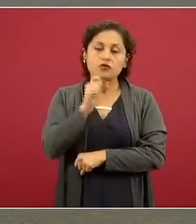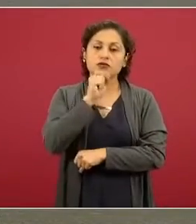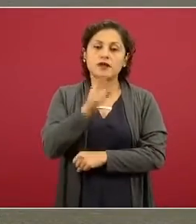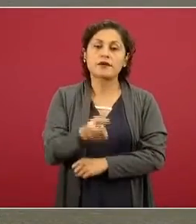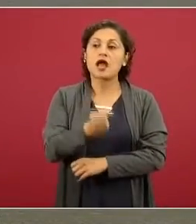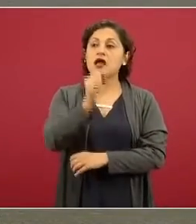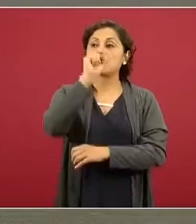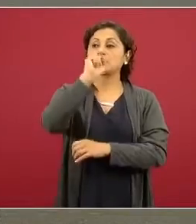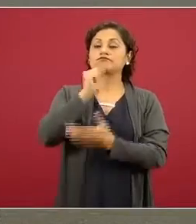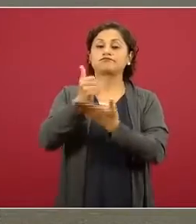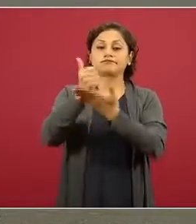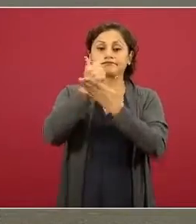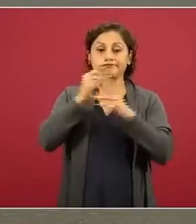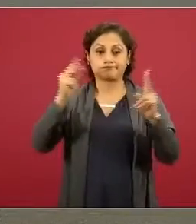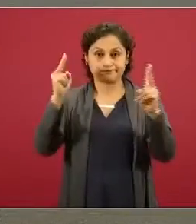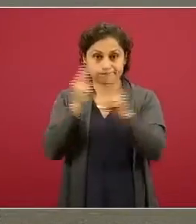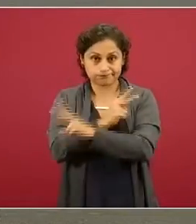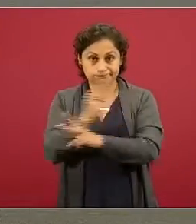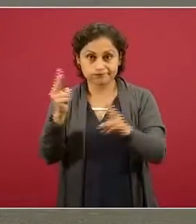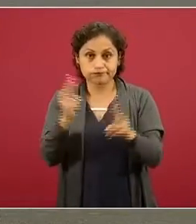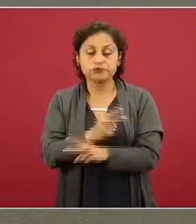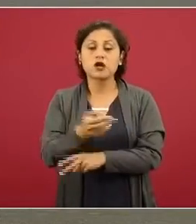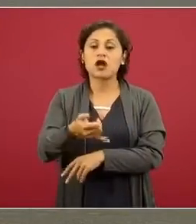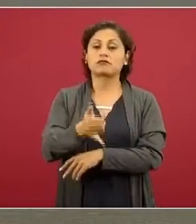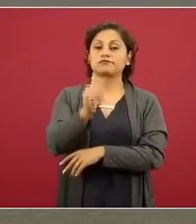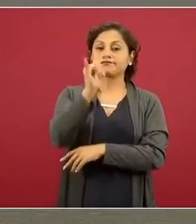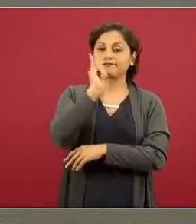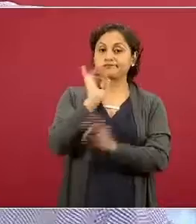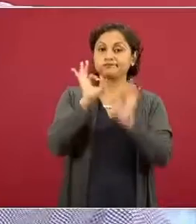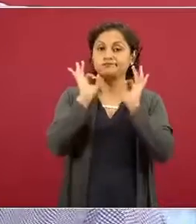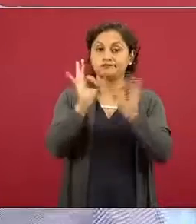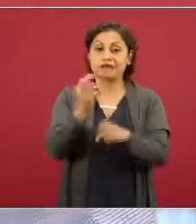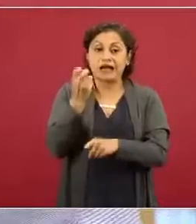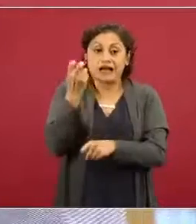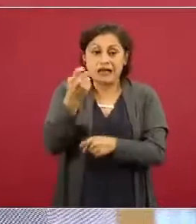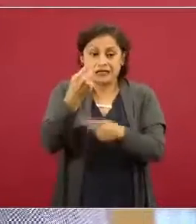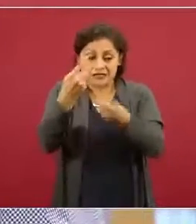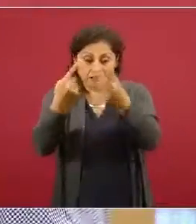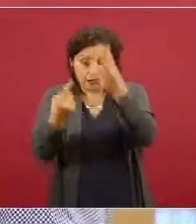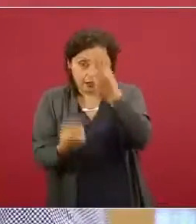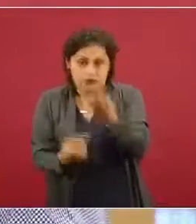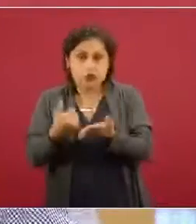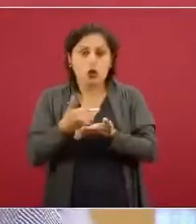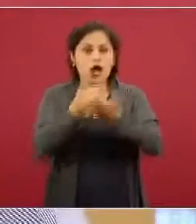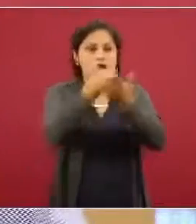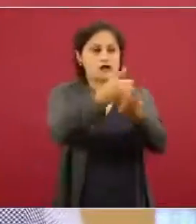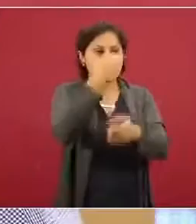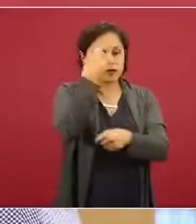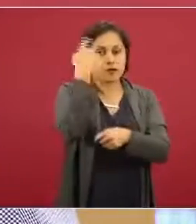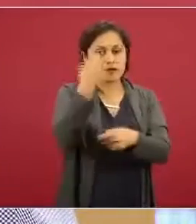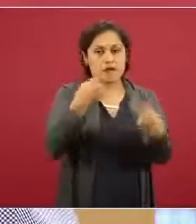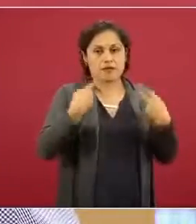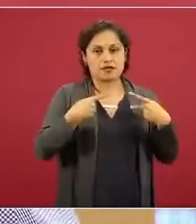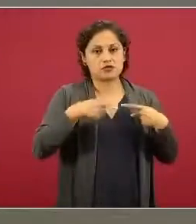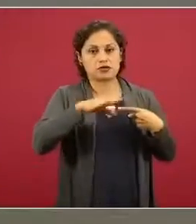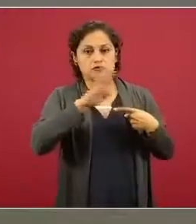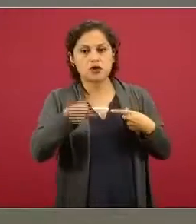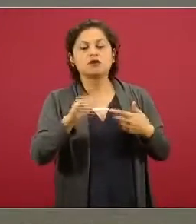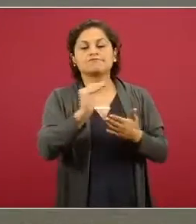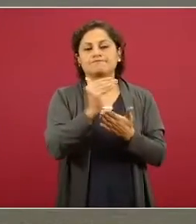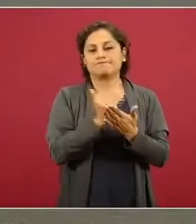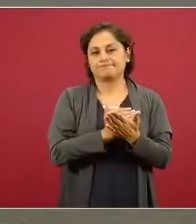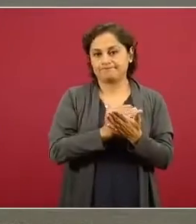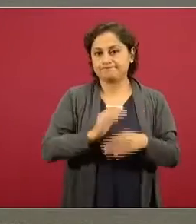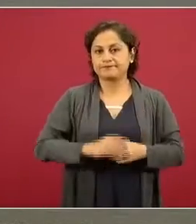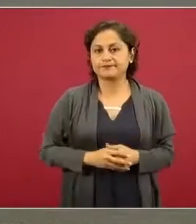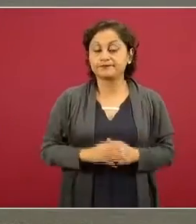oxigenación suplementario temprano, hidratación, claramente son mecanismos que han disminuido importantemente la letalidad de esta enfermedad.